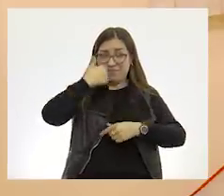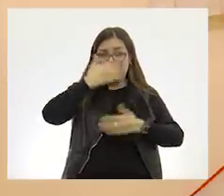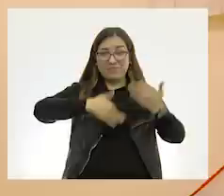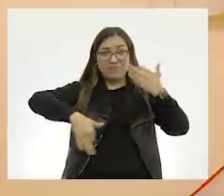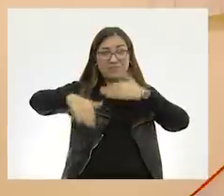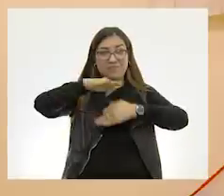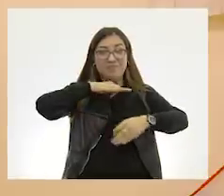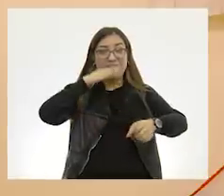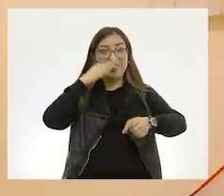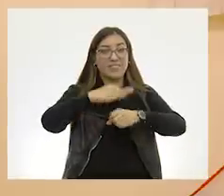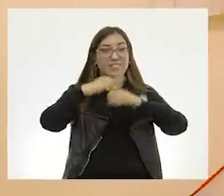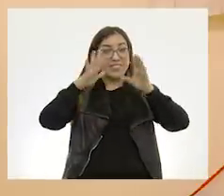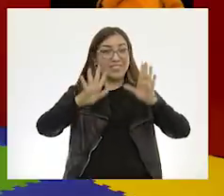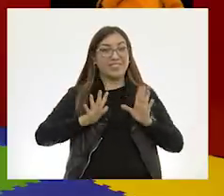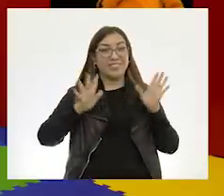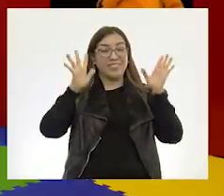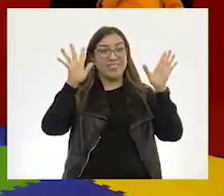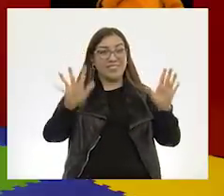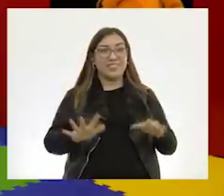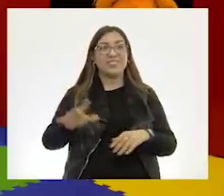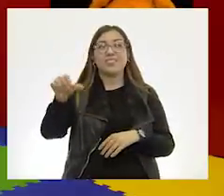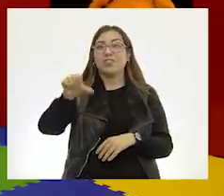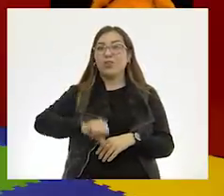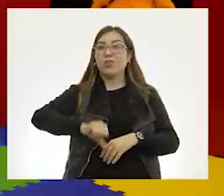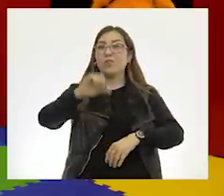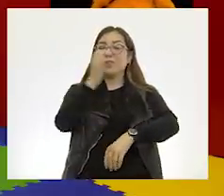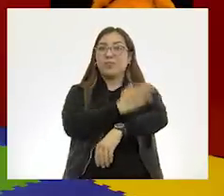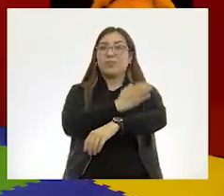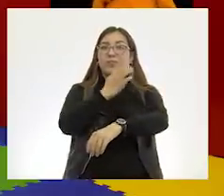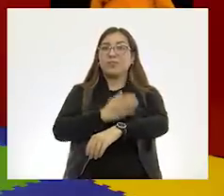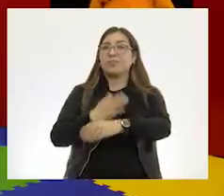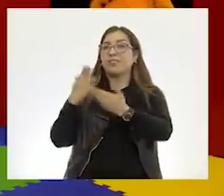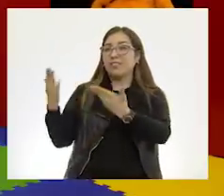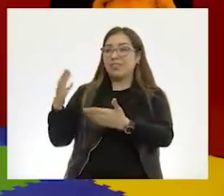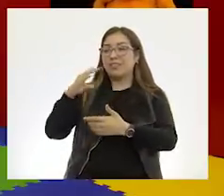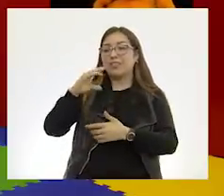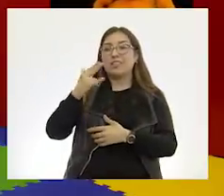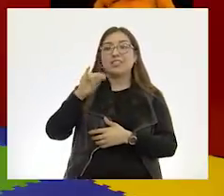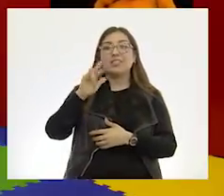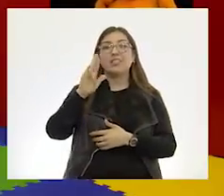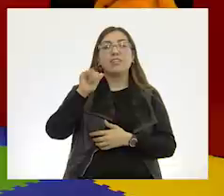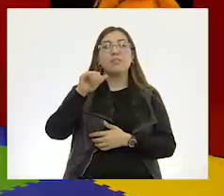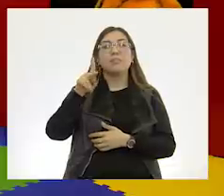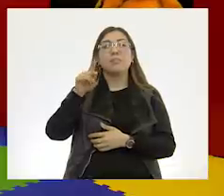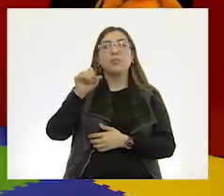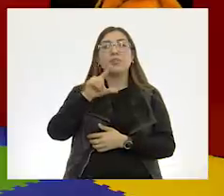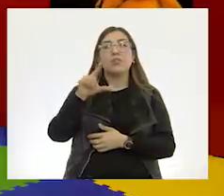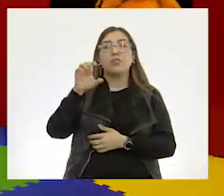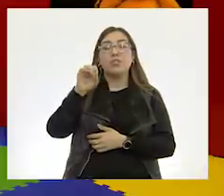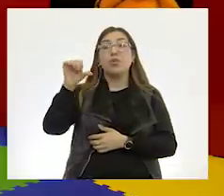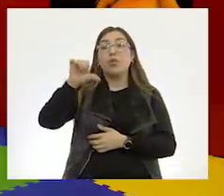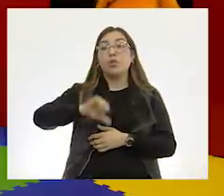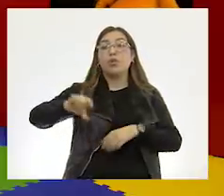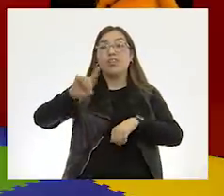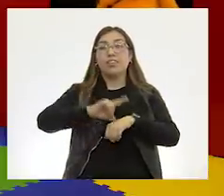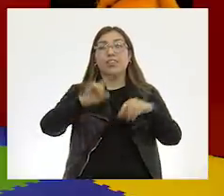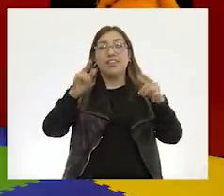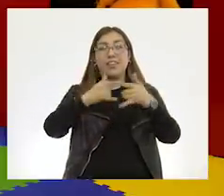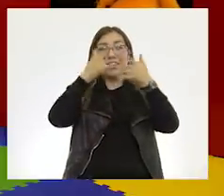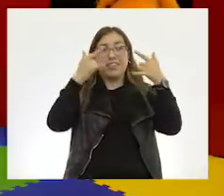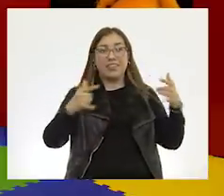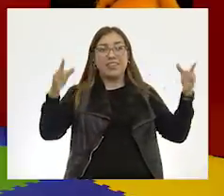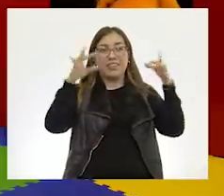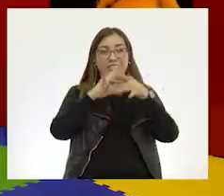tenemos una sorpresa. Hoy nos acompaña Chirimboyo, que por primera vez nos va a contar un cuento aquí en el set.